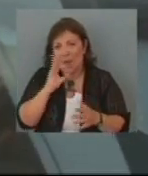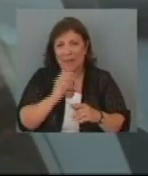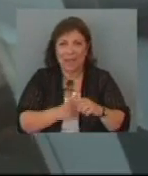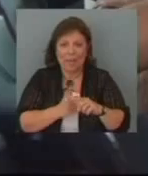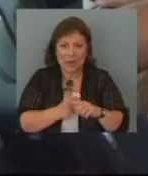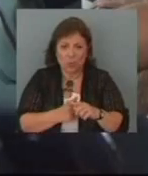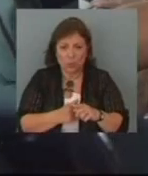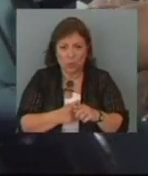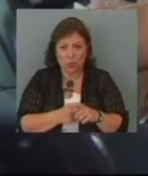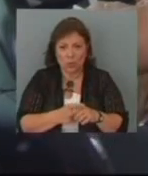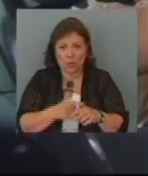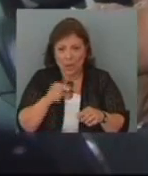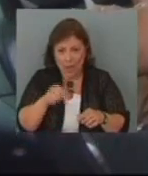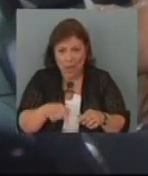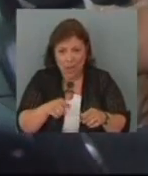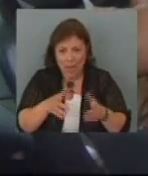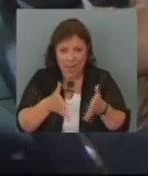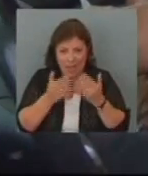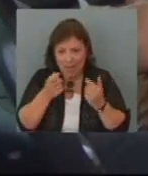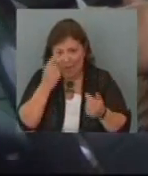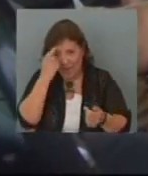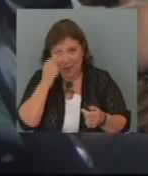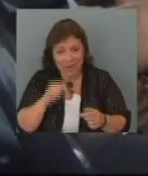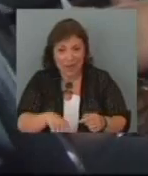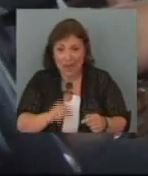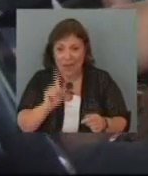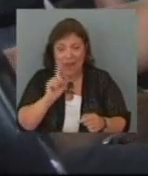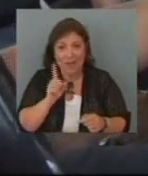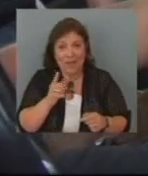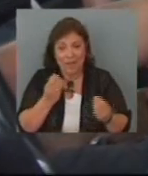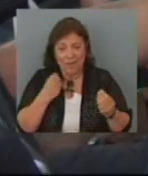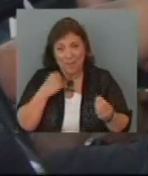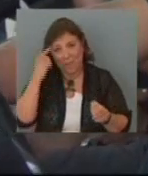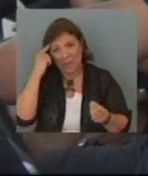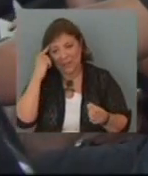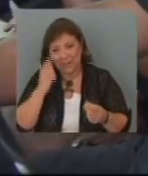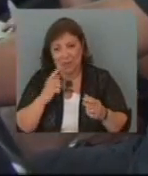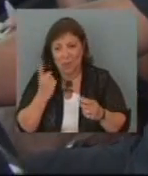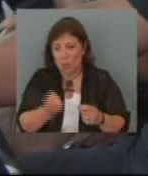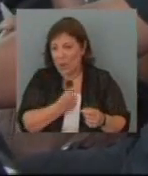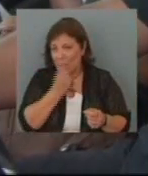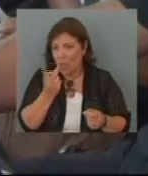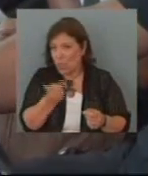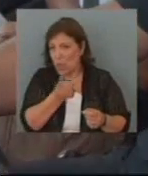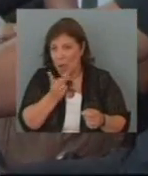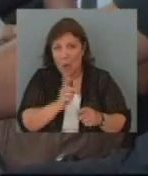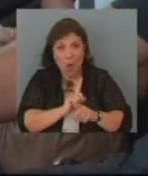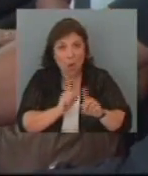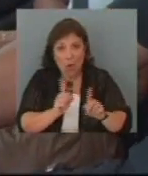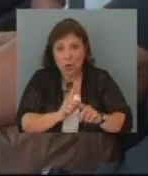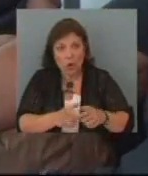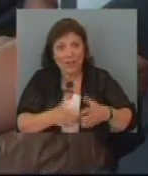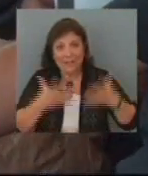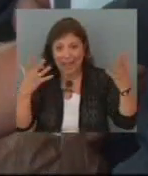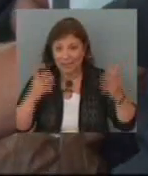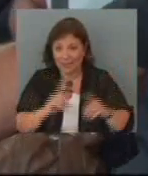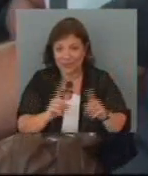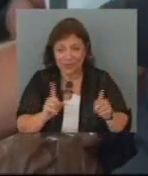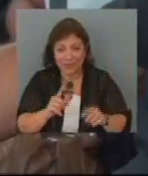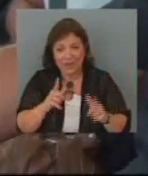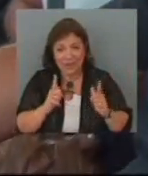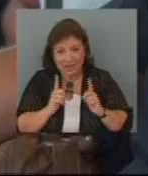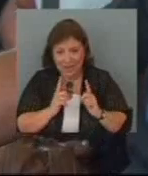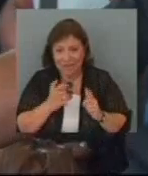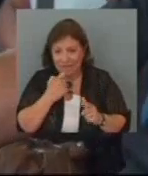minutos. Sí. Bien. ¿Esperaban encontrarse con esto? Y no, era, pensábamos una horita, dos horitas, pero no tanto. Lo que queda por